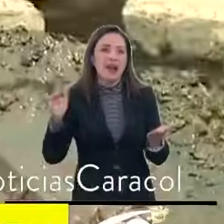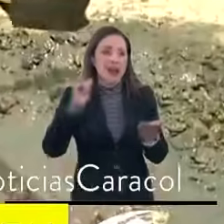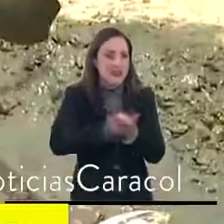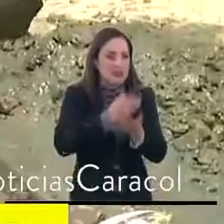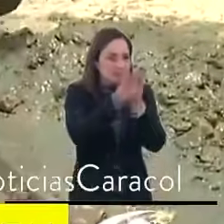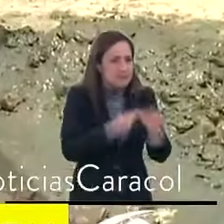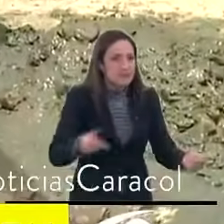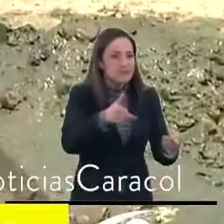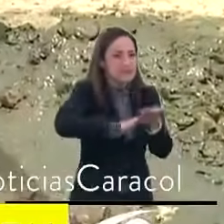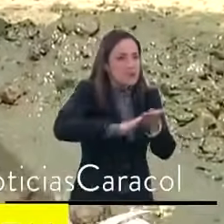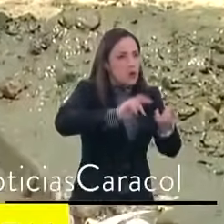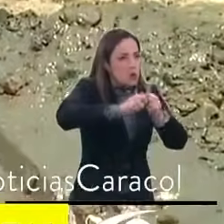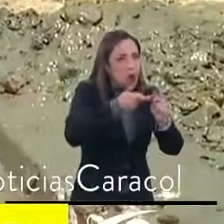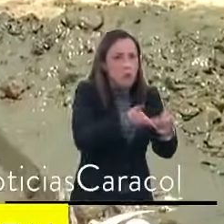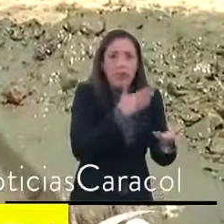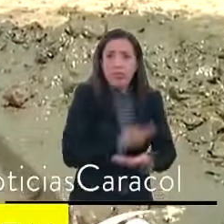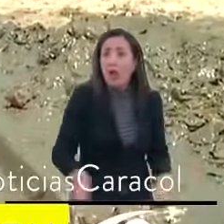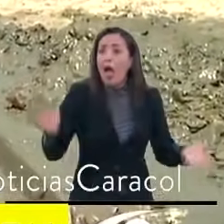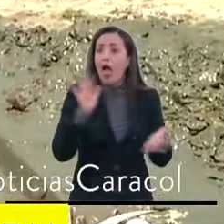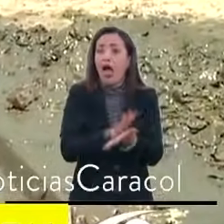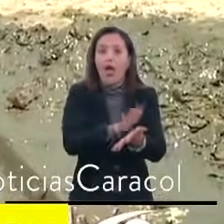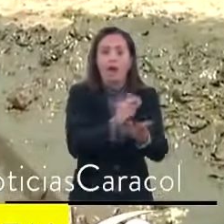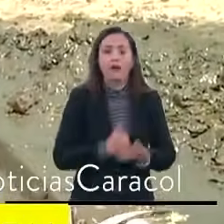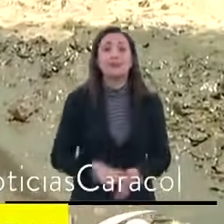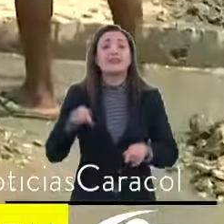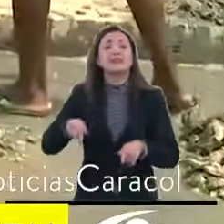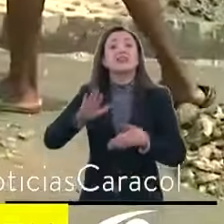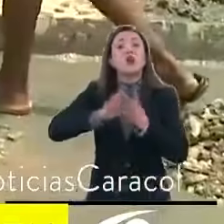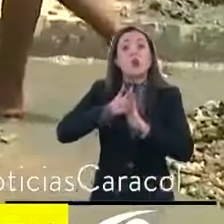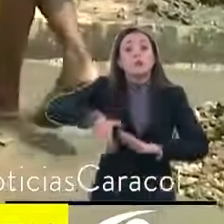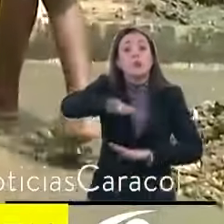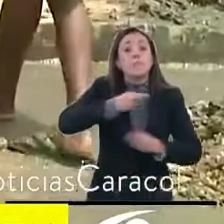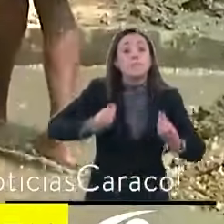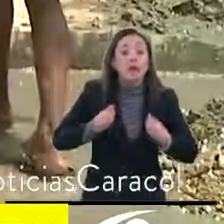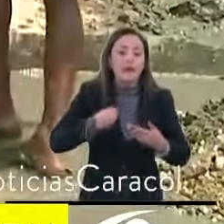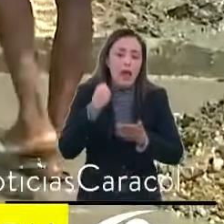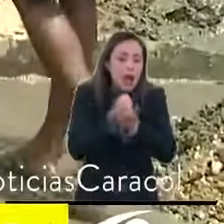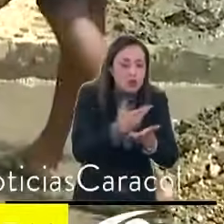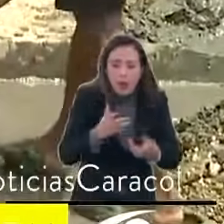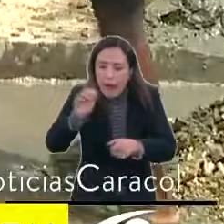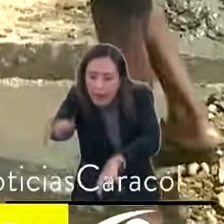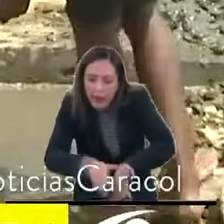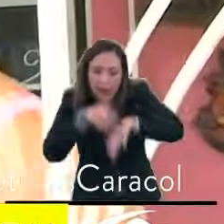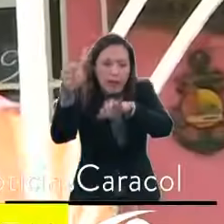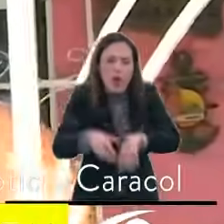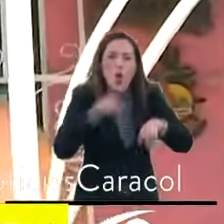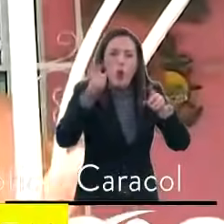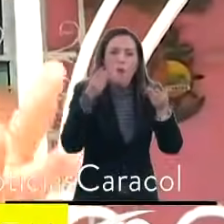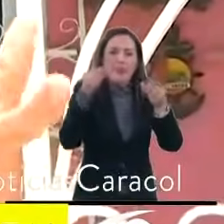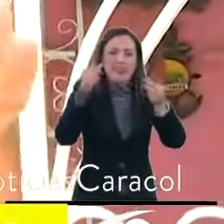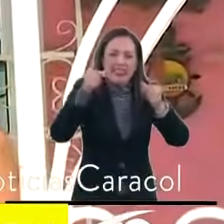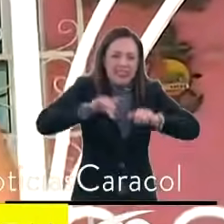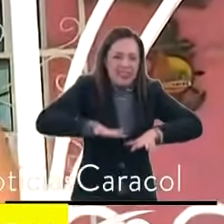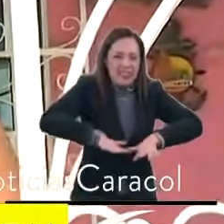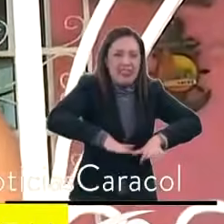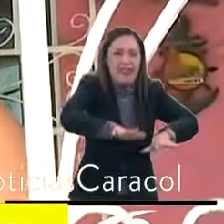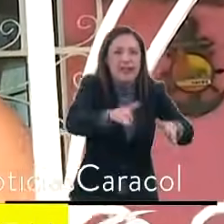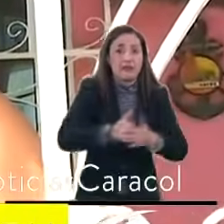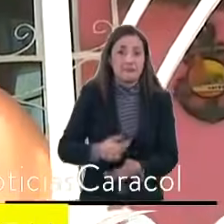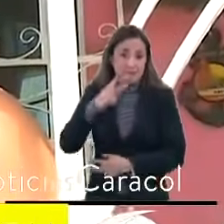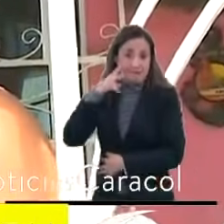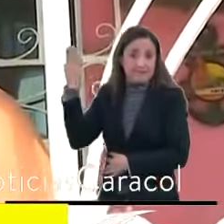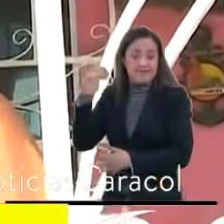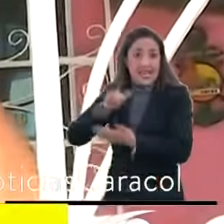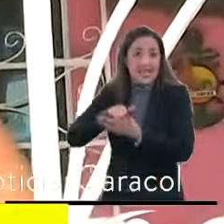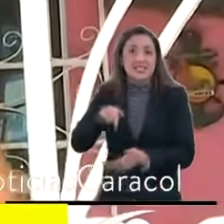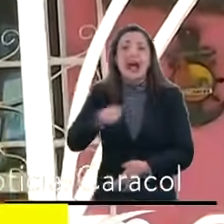problema. La comunidad adelanta labores de limpieza de las calles que quedaron llenas de lodo. Como viene el agua, se viene